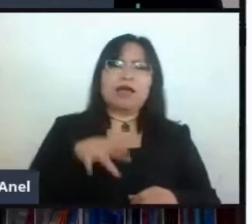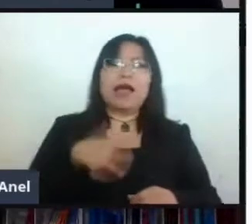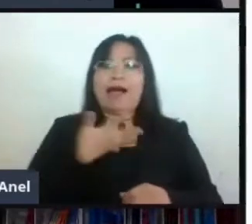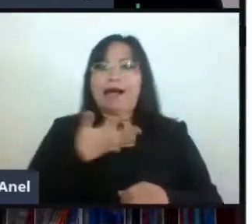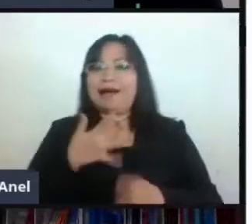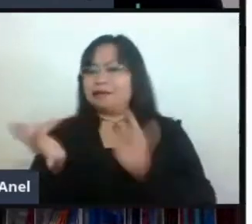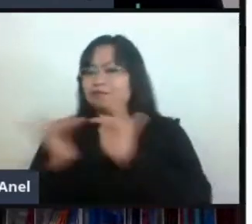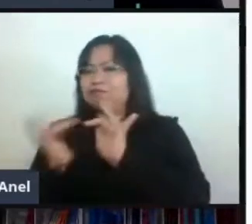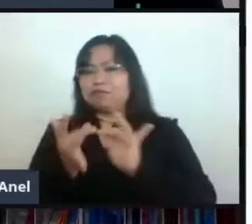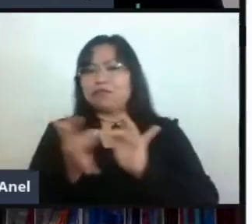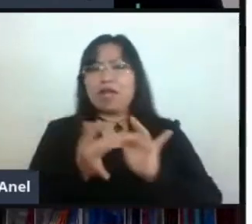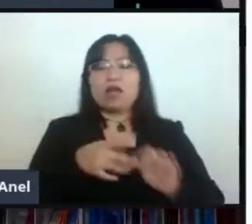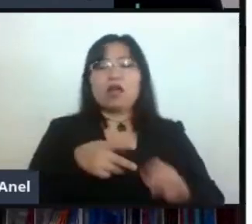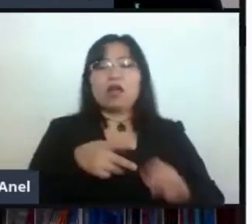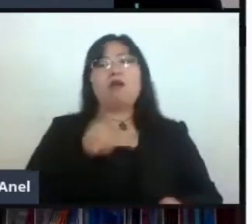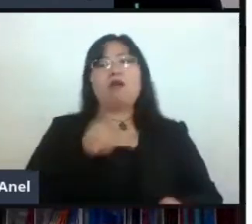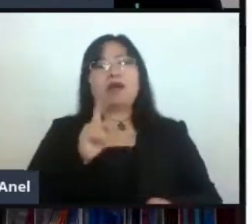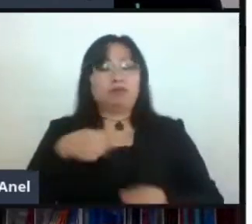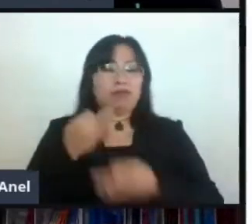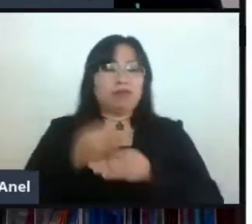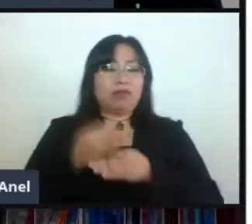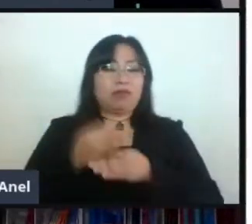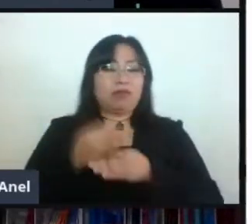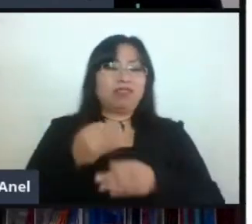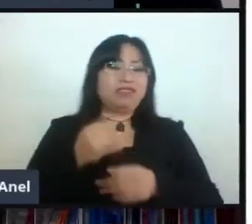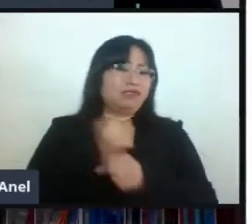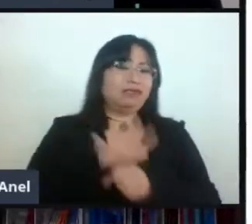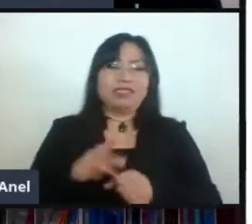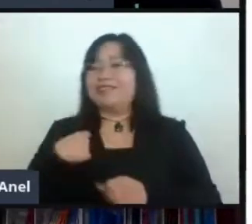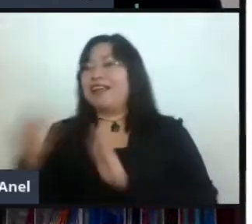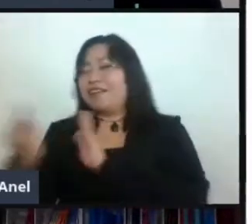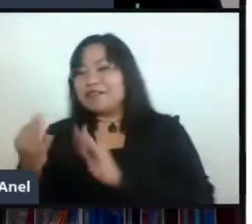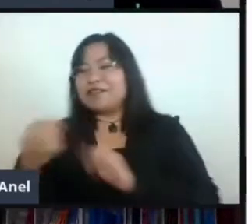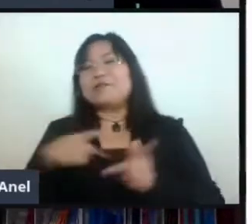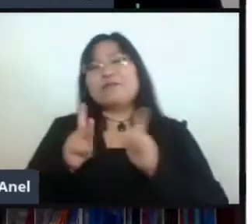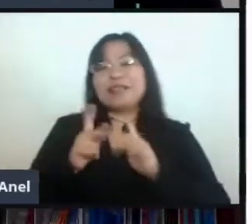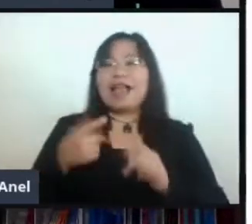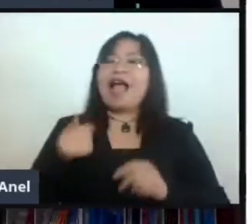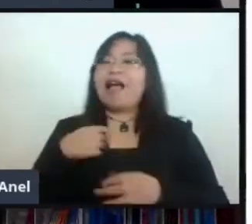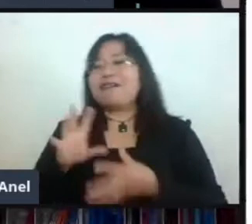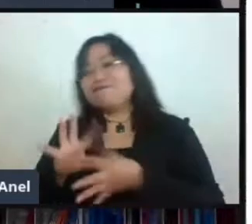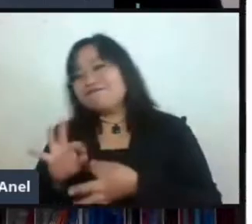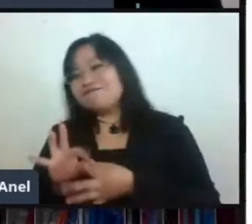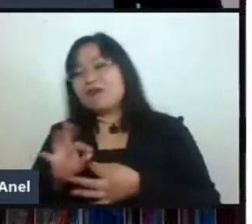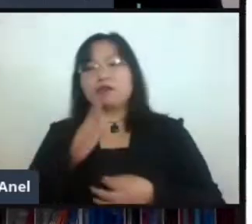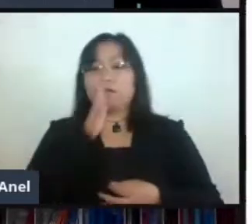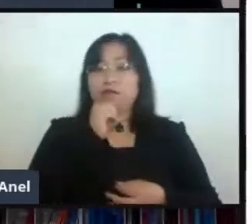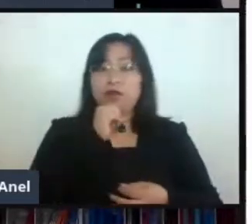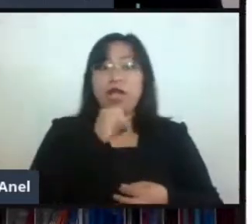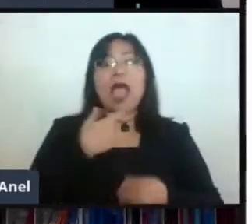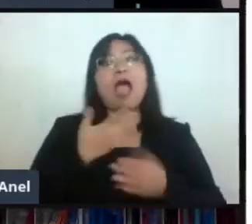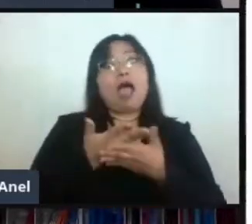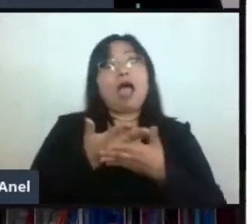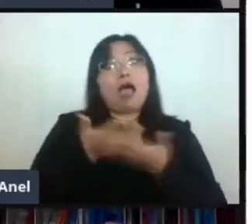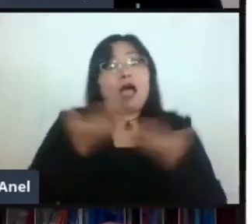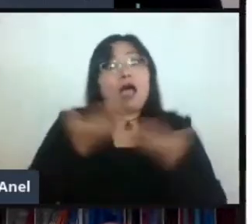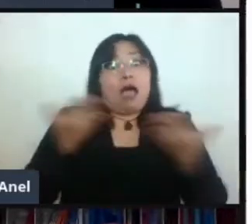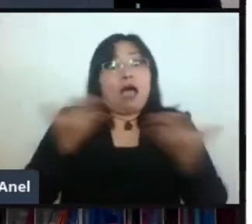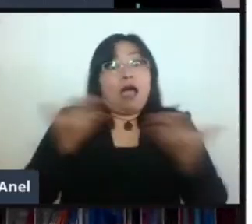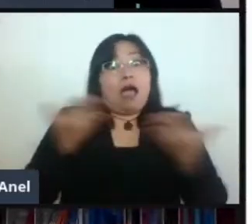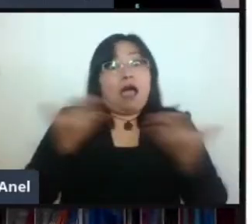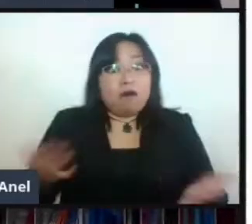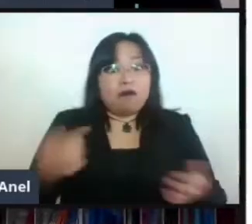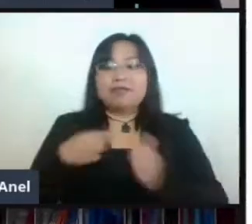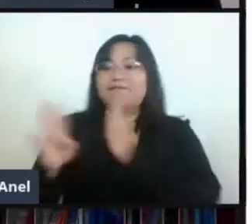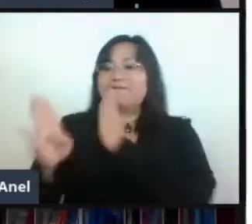esto no es posible, la situación se vuelve más individual y tenemos que tratar de establecer